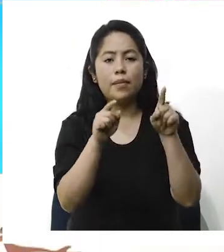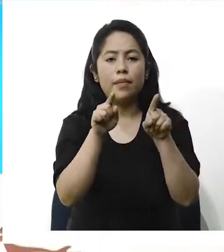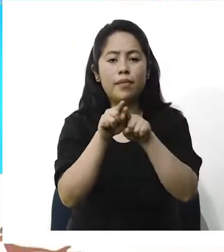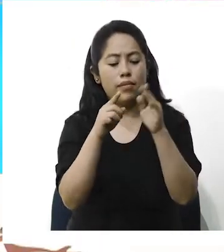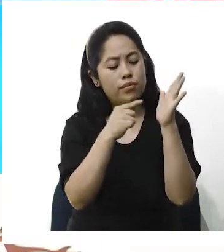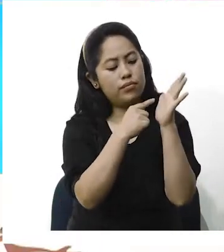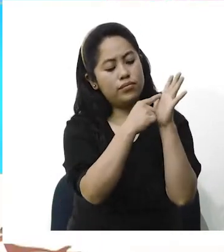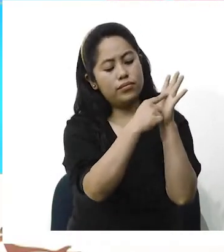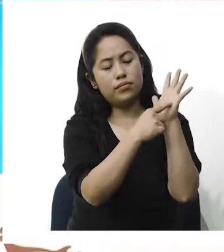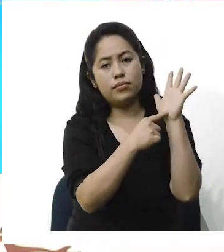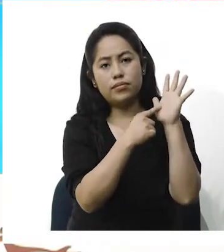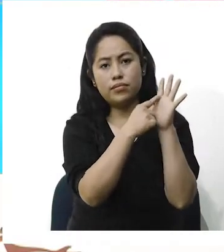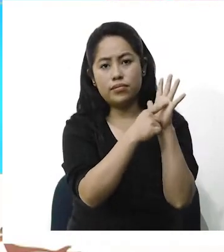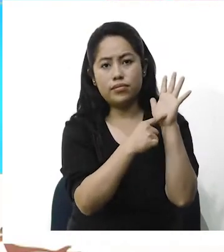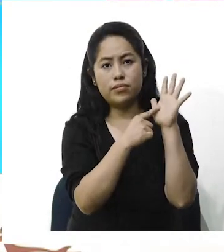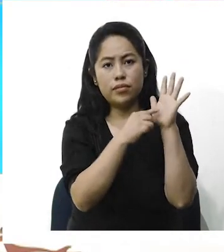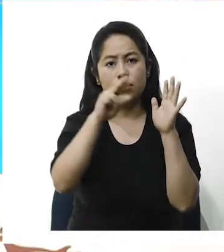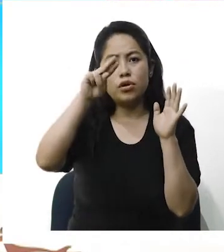el núcleo.